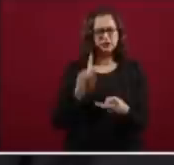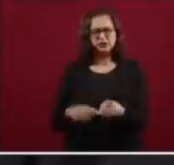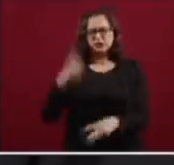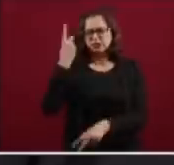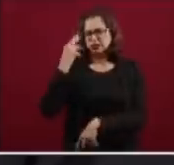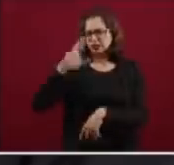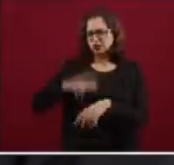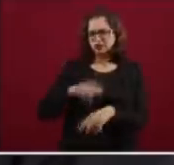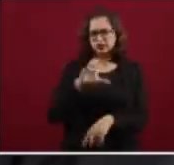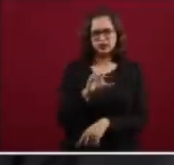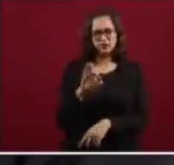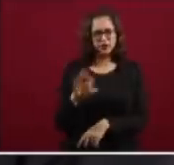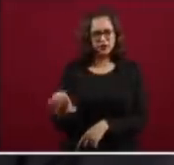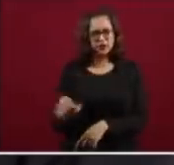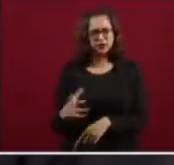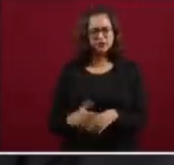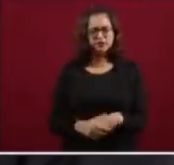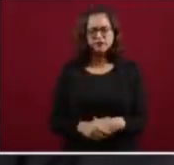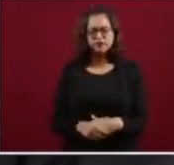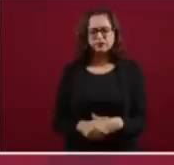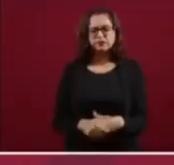comisión federal de electricidad